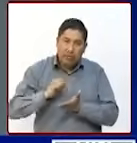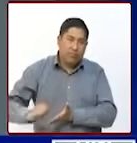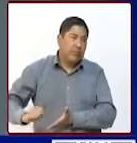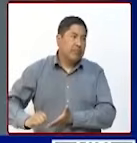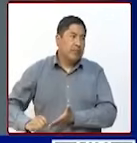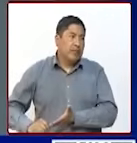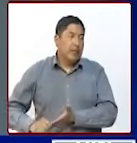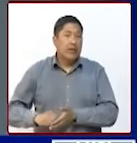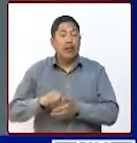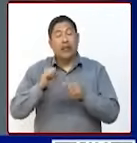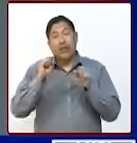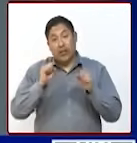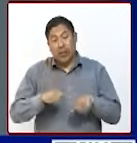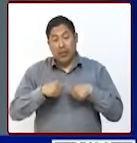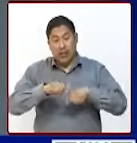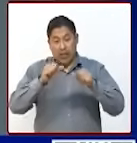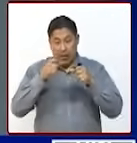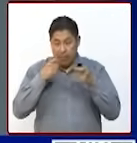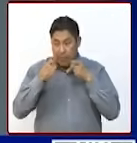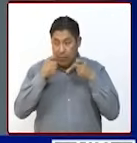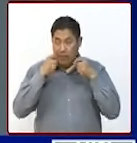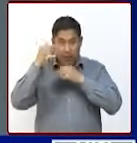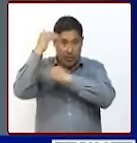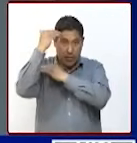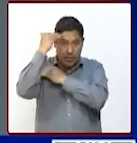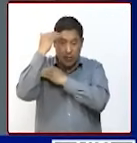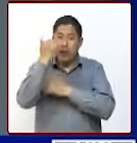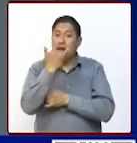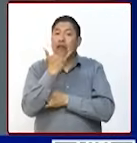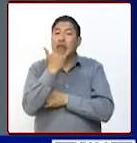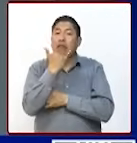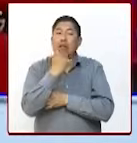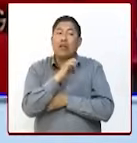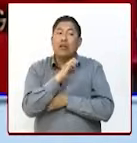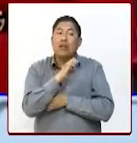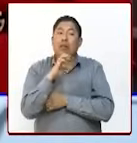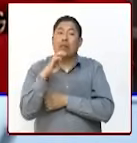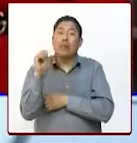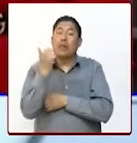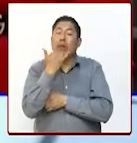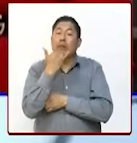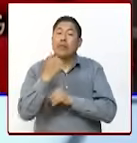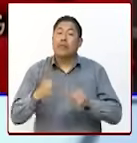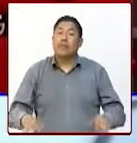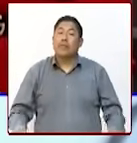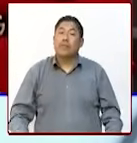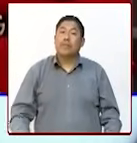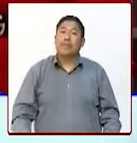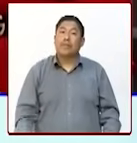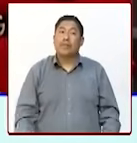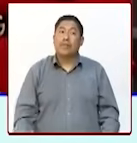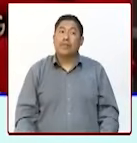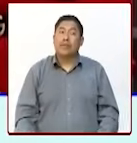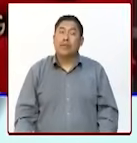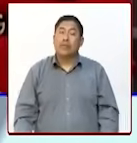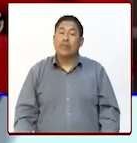quedamos entonces para poder seguir el operativo en Santa Cruz. Pero, ¿qué pasa en Cochabamba? Paola Zubieta.